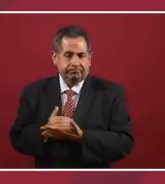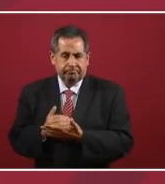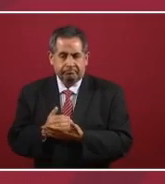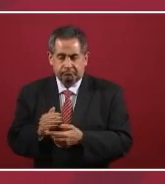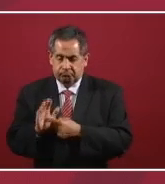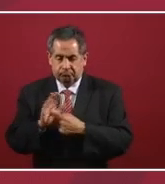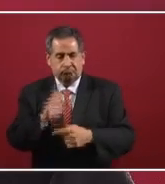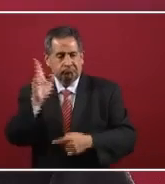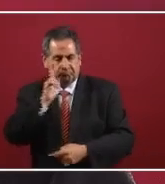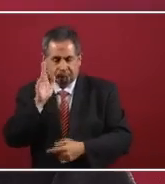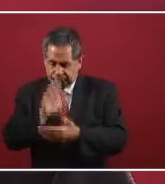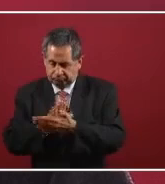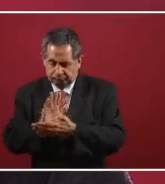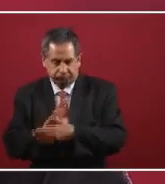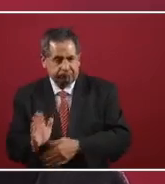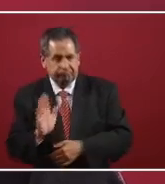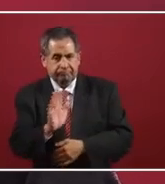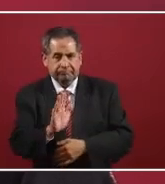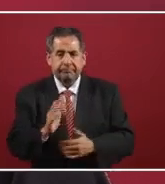demostrables.